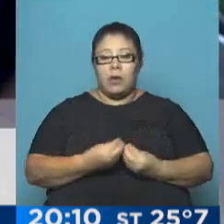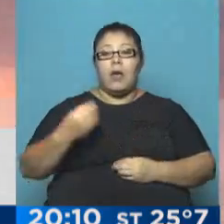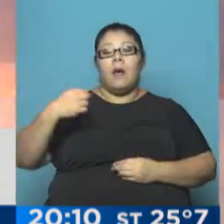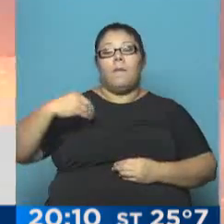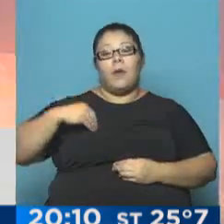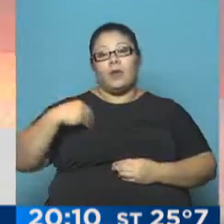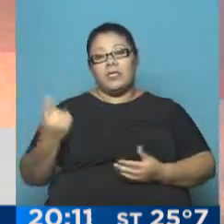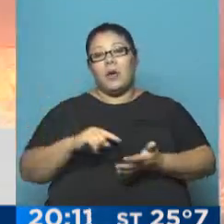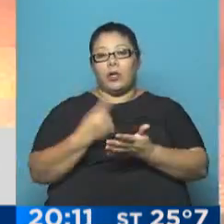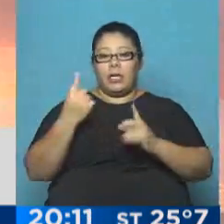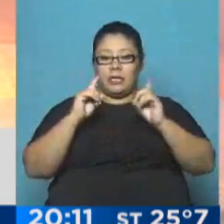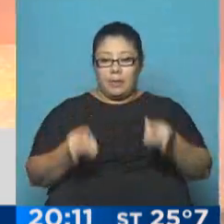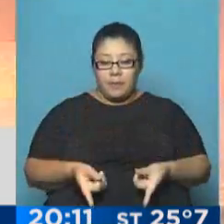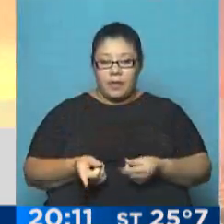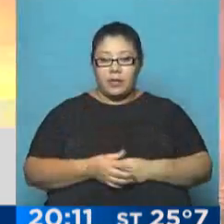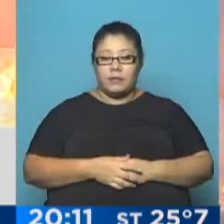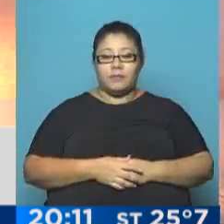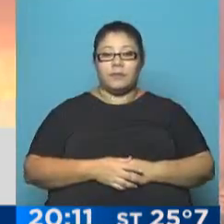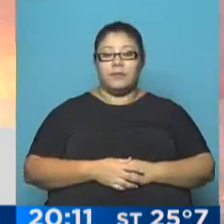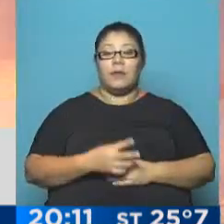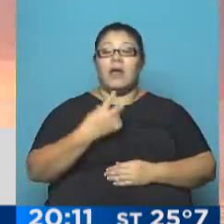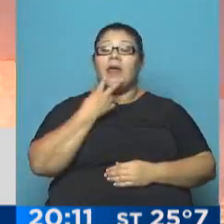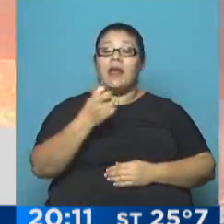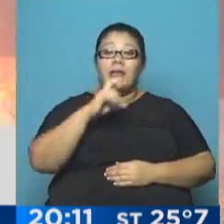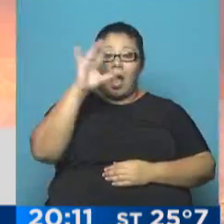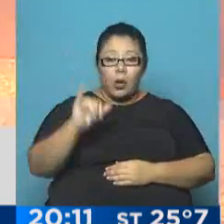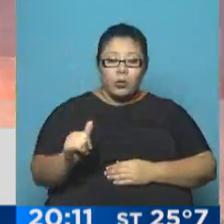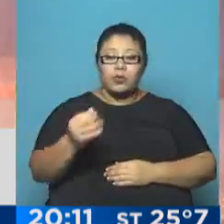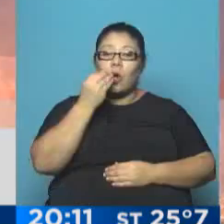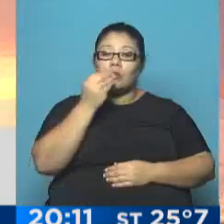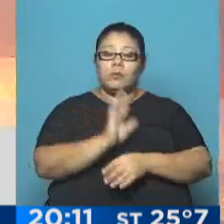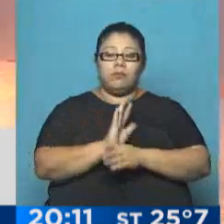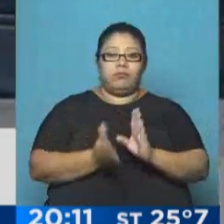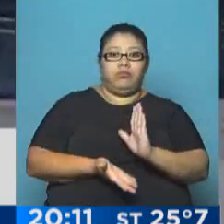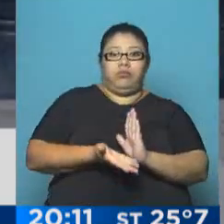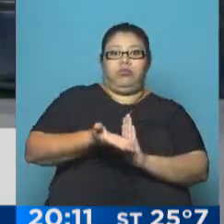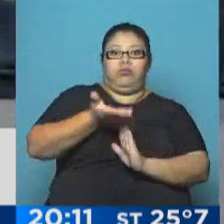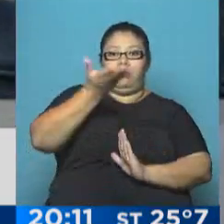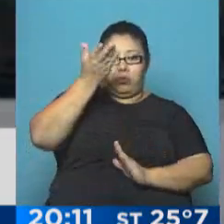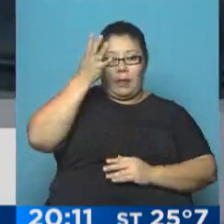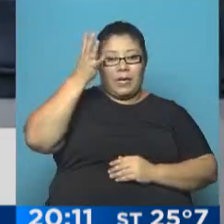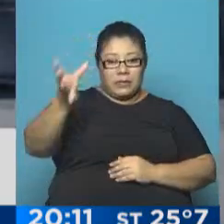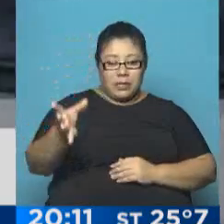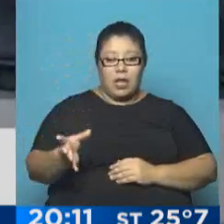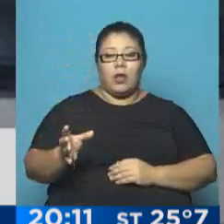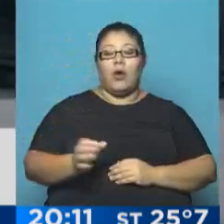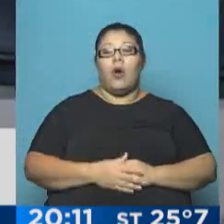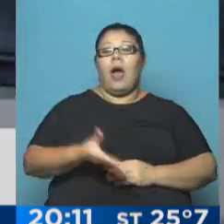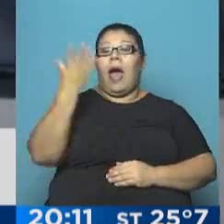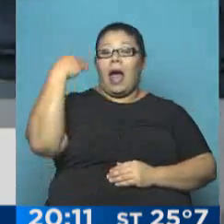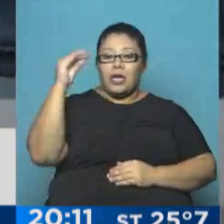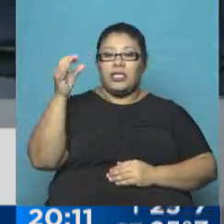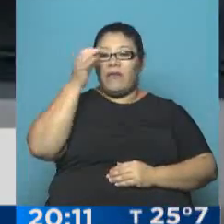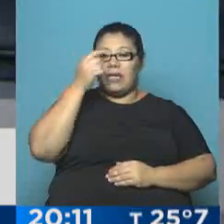Aires siguen manteniendo alto el consumo de energía eléctrica y los cortes que provoca la demanda. Anoche, cuando llegaba el 2016, cerca de